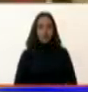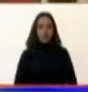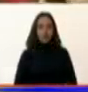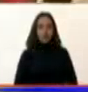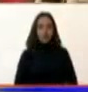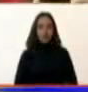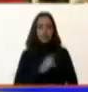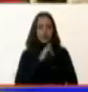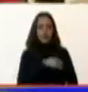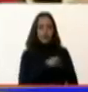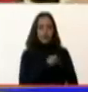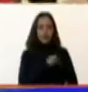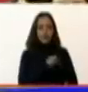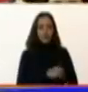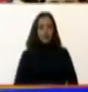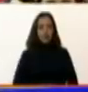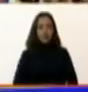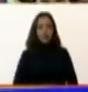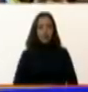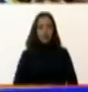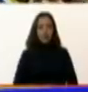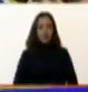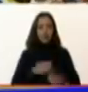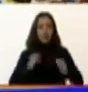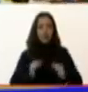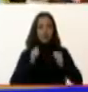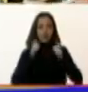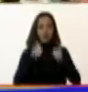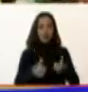universidad que